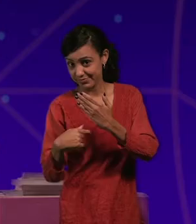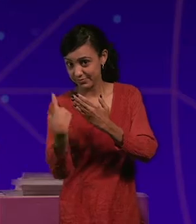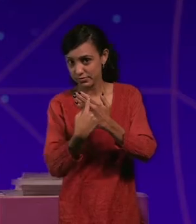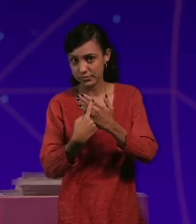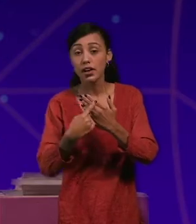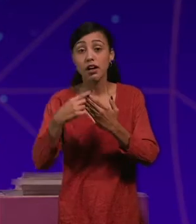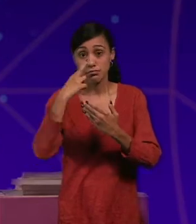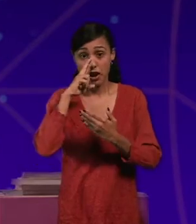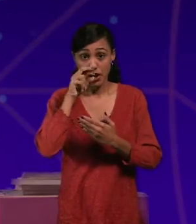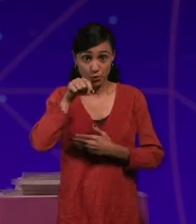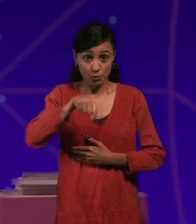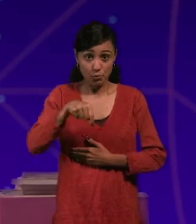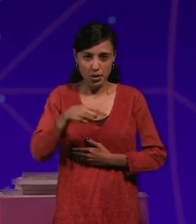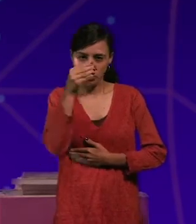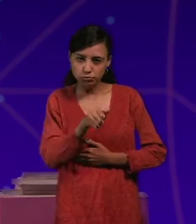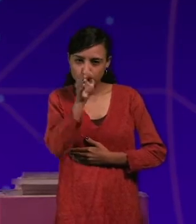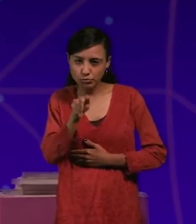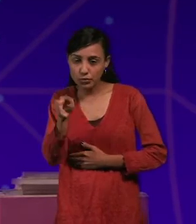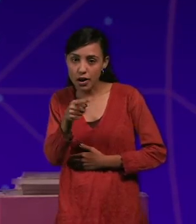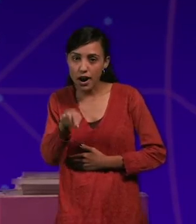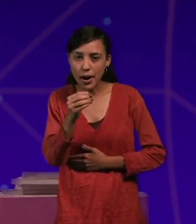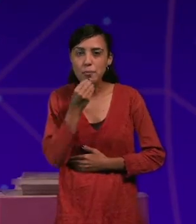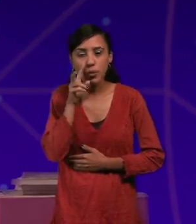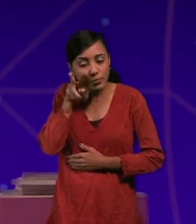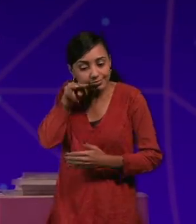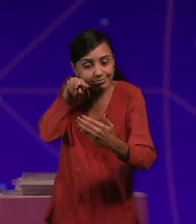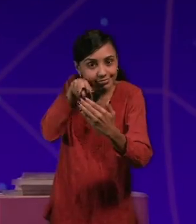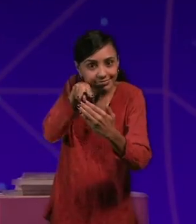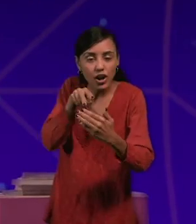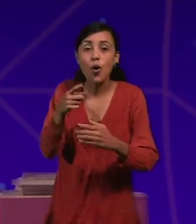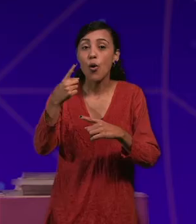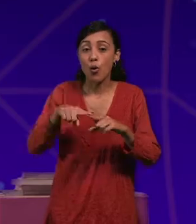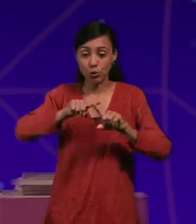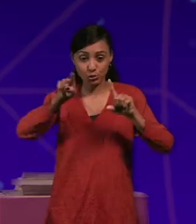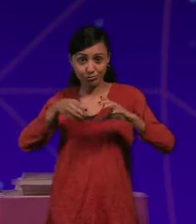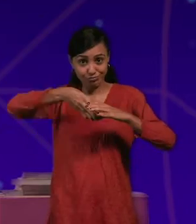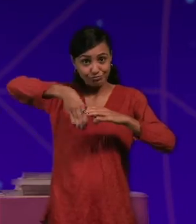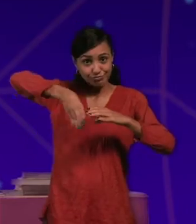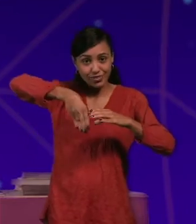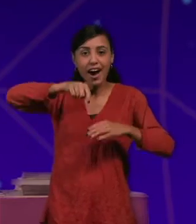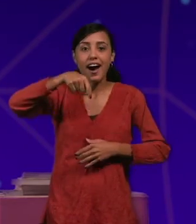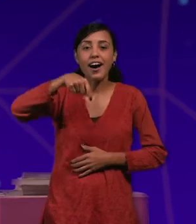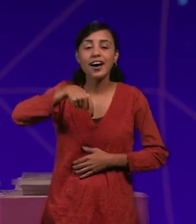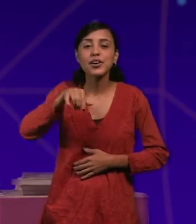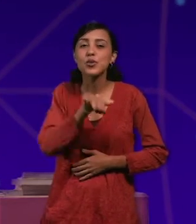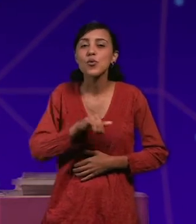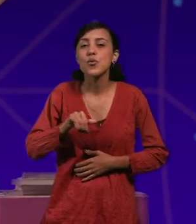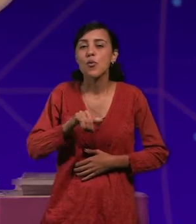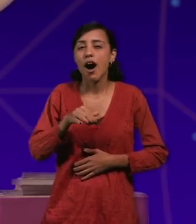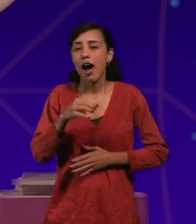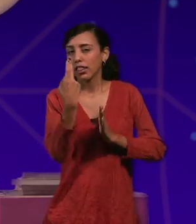pintado de negro y con unas ranuras por las cuales vamos a mirar. Y un disco interior donde hay una